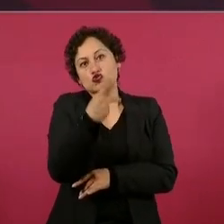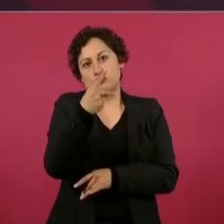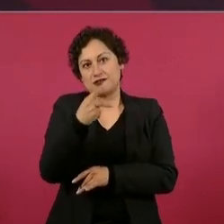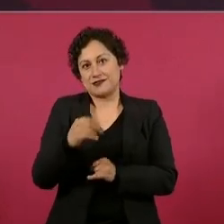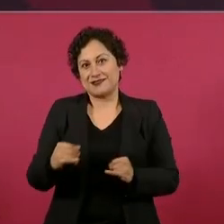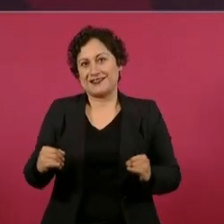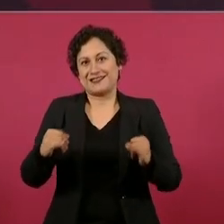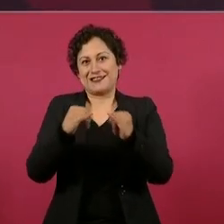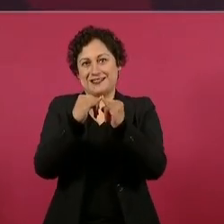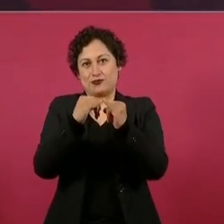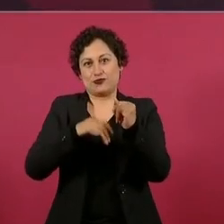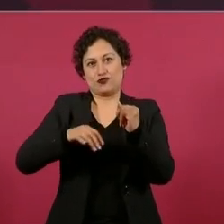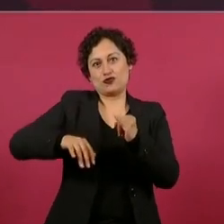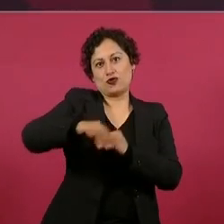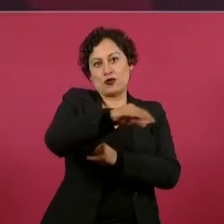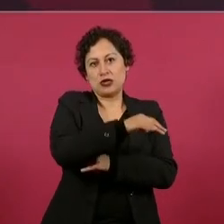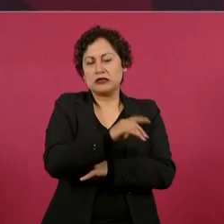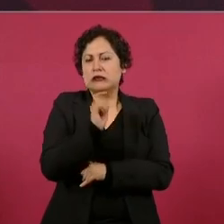para